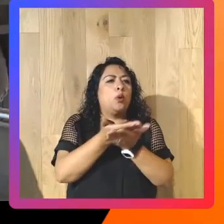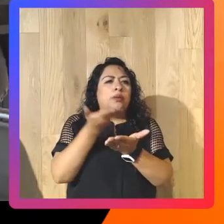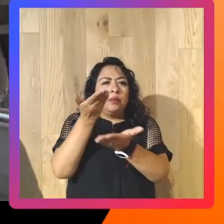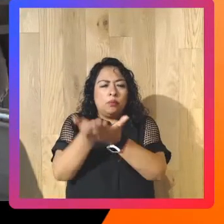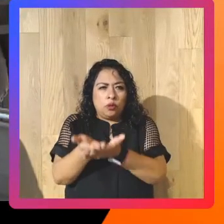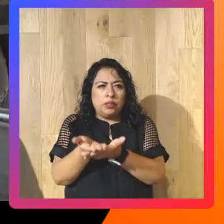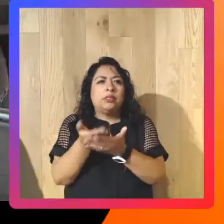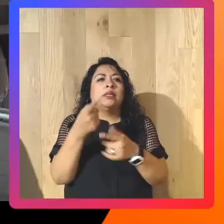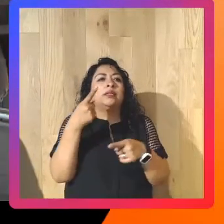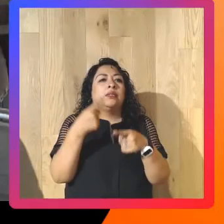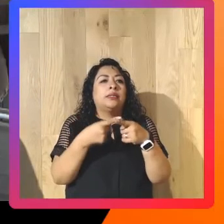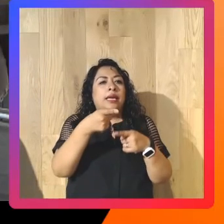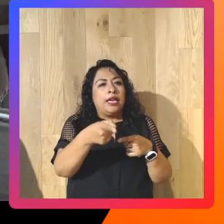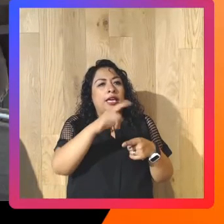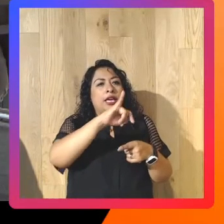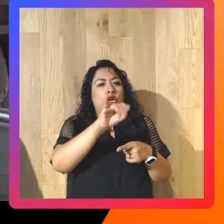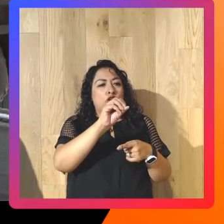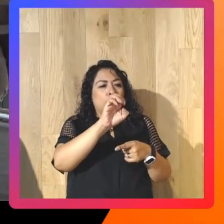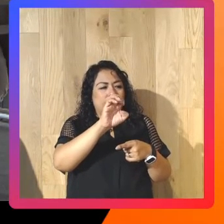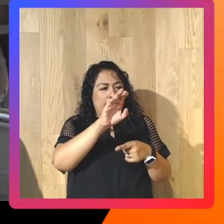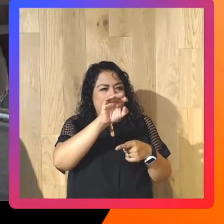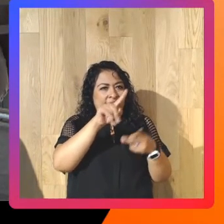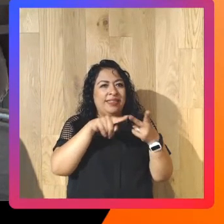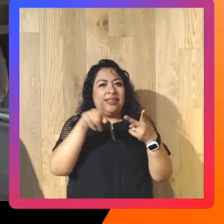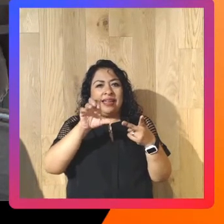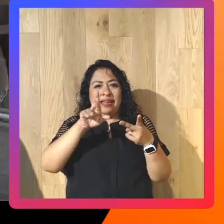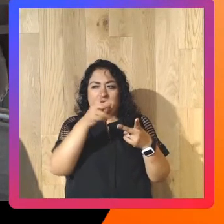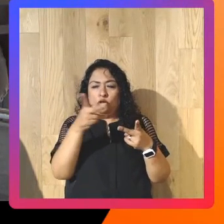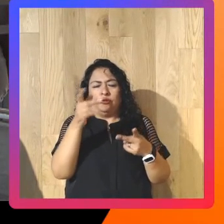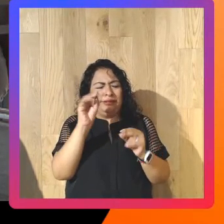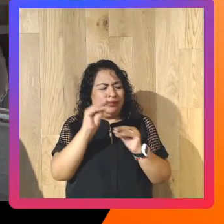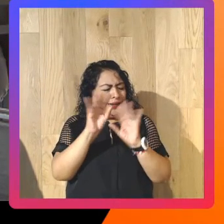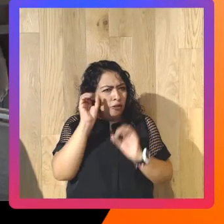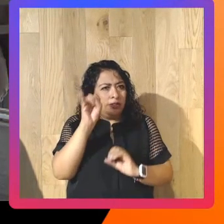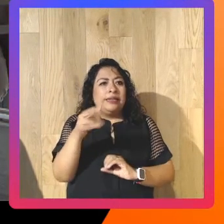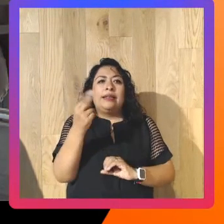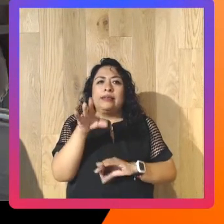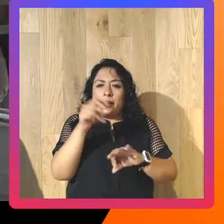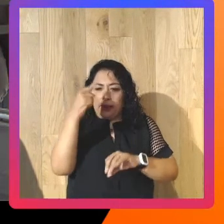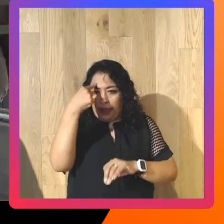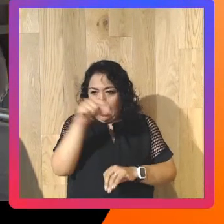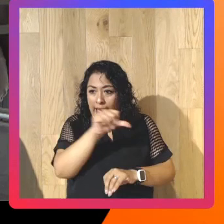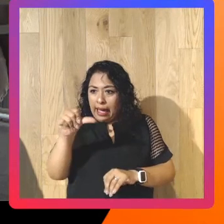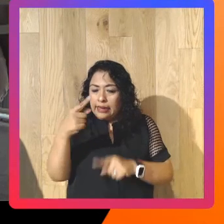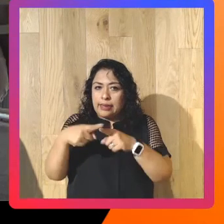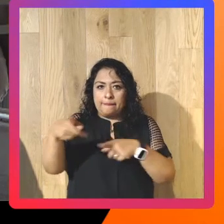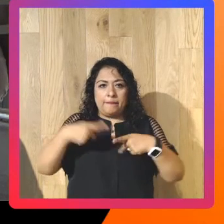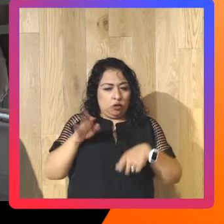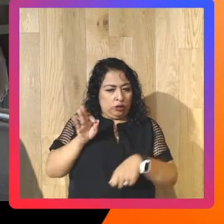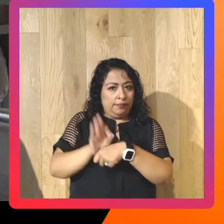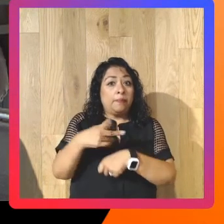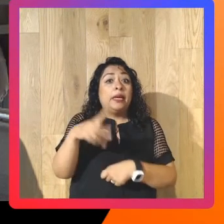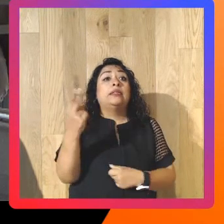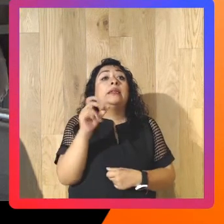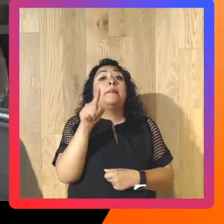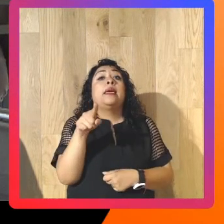hace tanto el señor José Medina como el señor Enrique Terrazas, por supuesto. Necesitamos trabajar para las personas, pero para ello